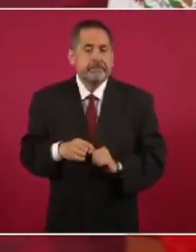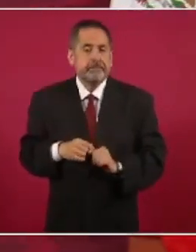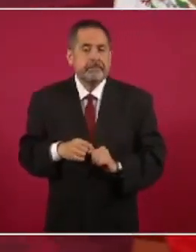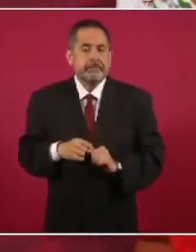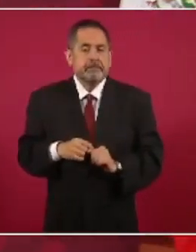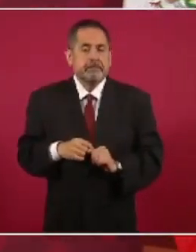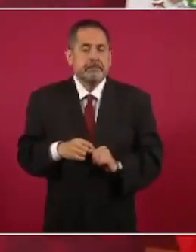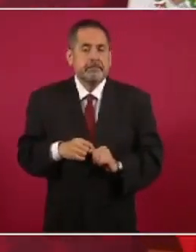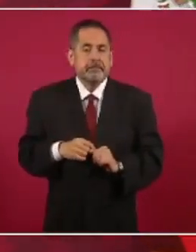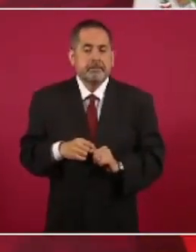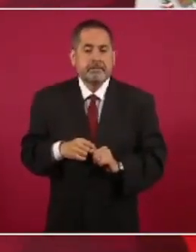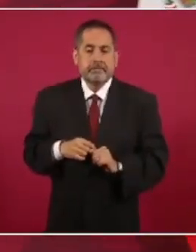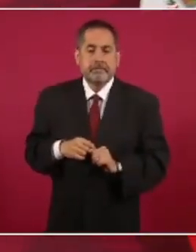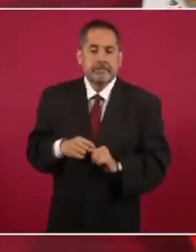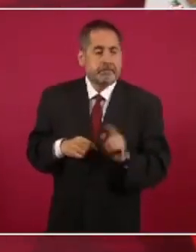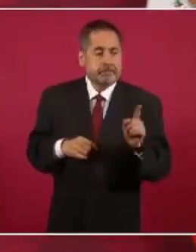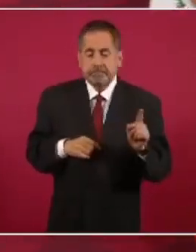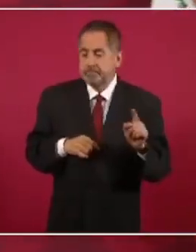se le agarra